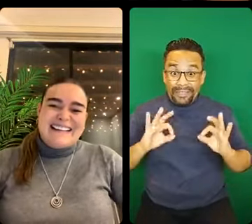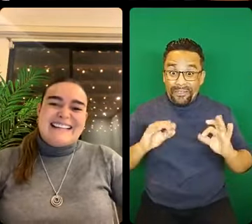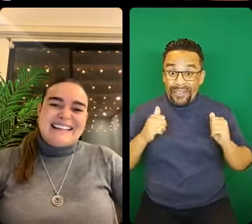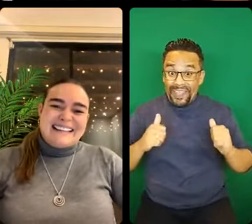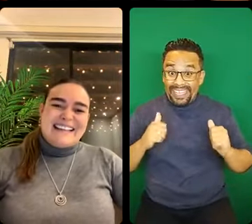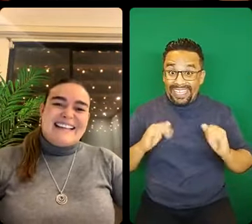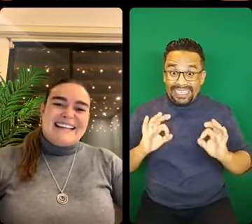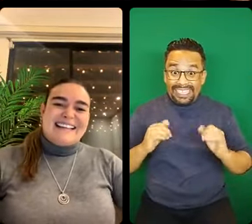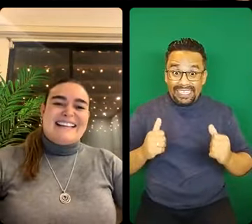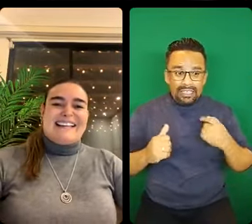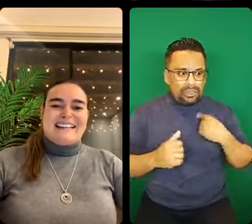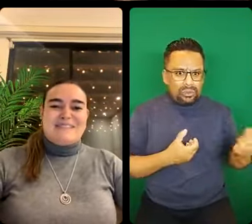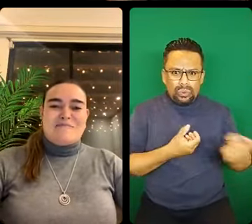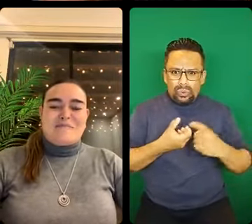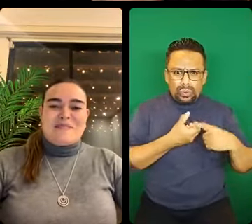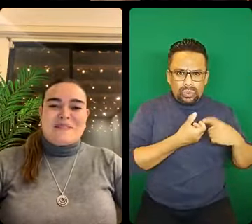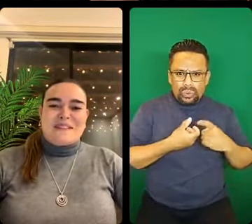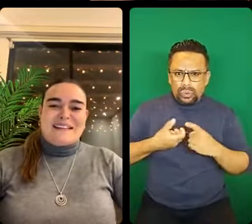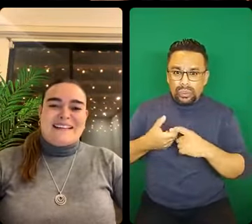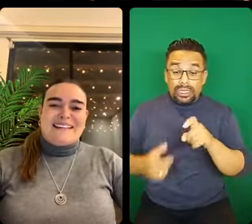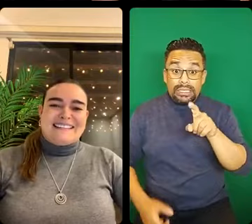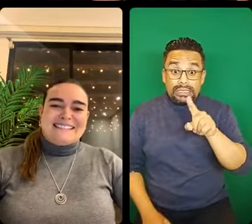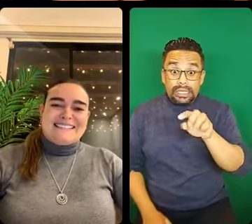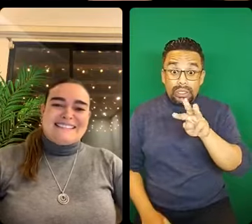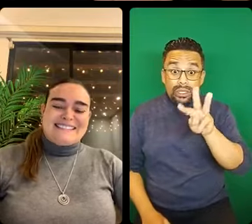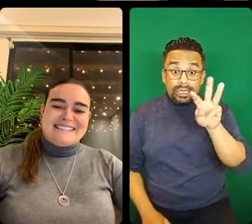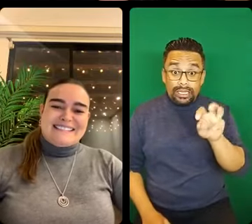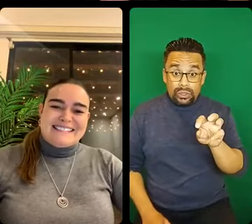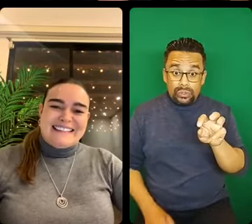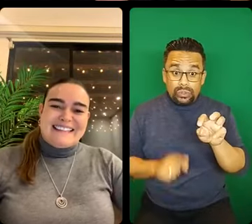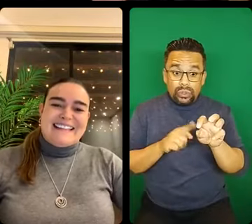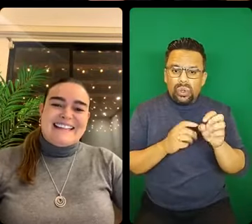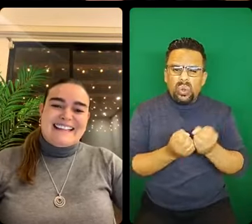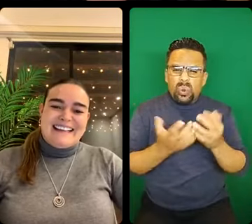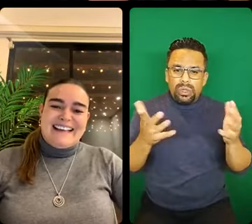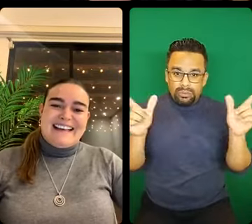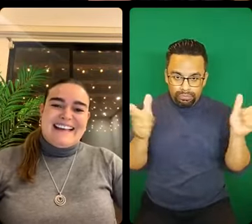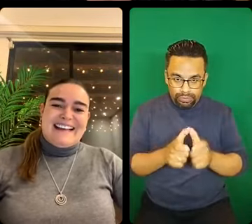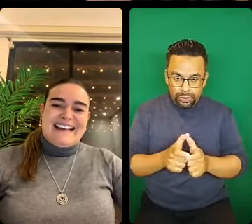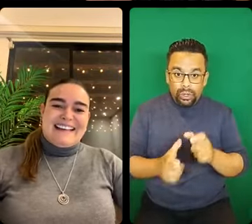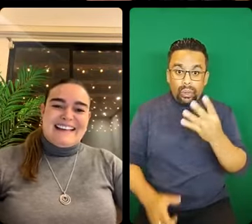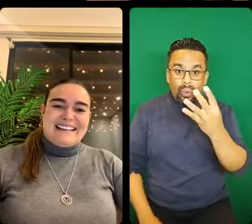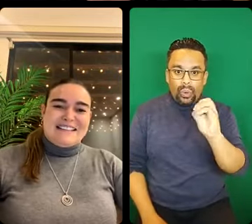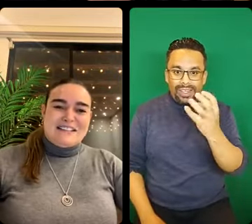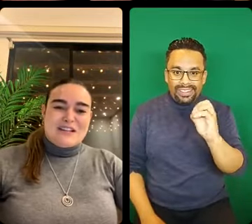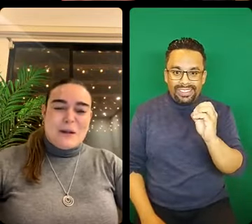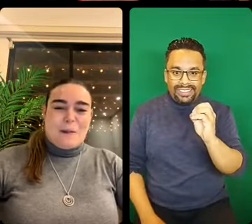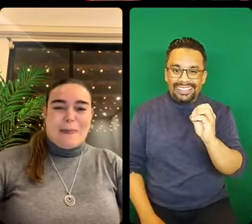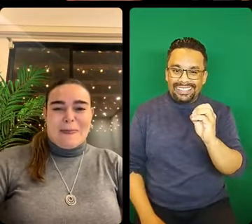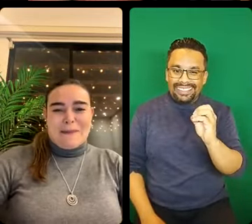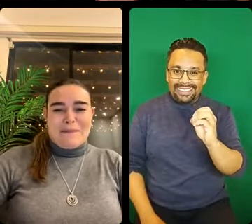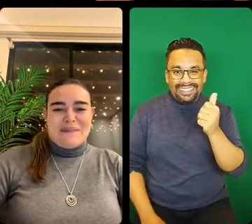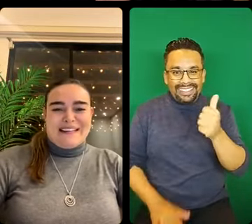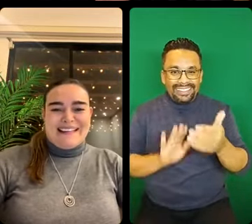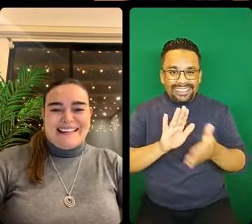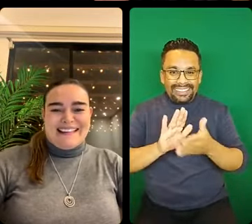Llegaron 138 cortometrajes, de los cuales quedaron 40 cortometrajes. O sea, que